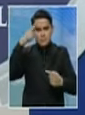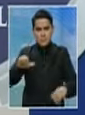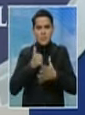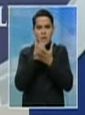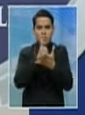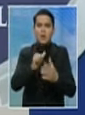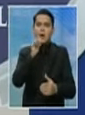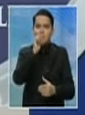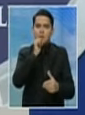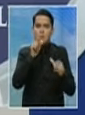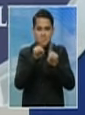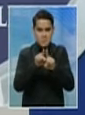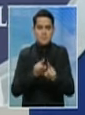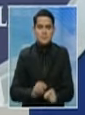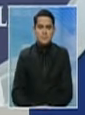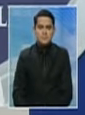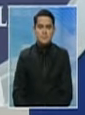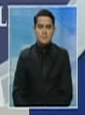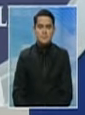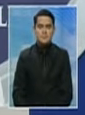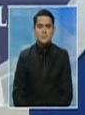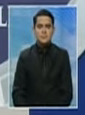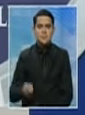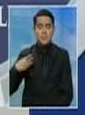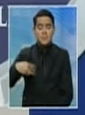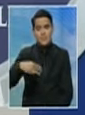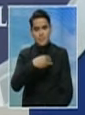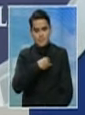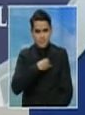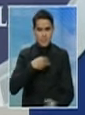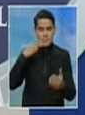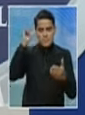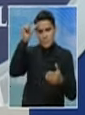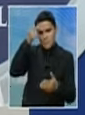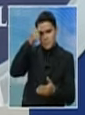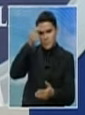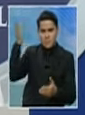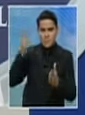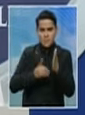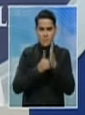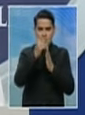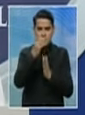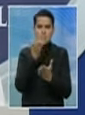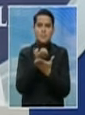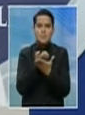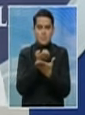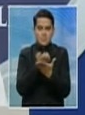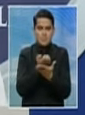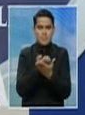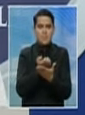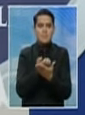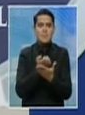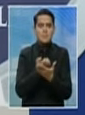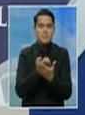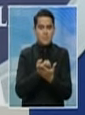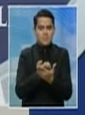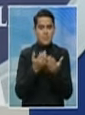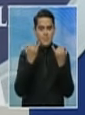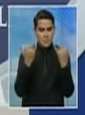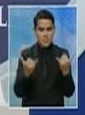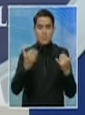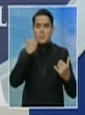agua. La Secretaría de Estado, en el Despacho de Desarrollo Económico, en base al sistema de